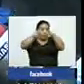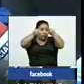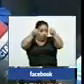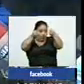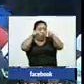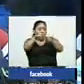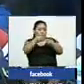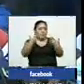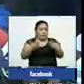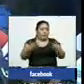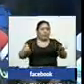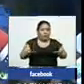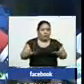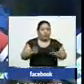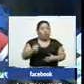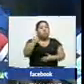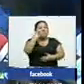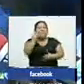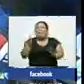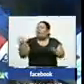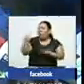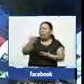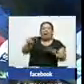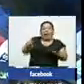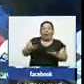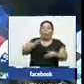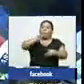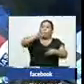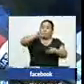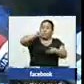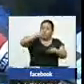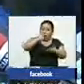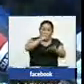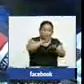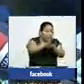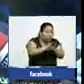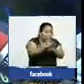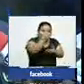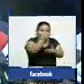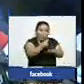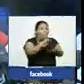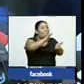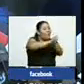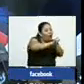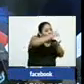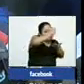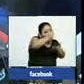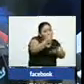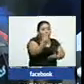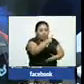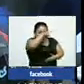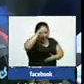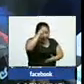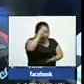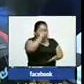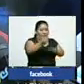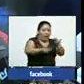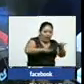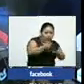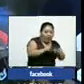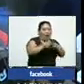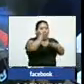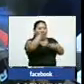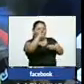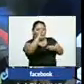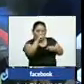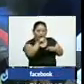hecho. Mire, se invirtió primero en el personal de las tiendas, a pagarles salarios a AFP, seguros, etc. Y luego